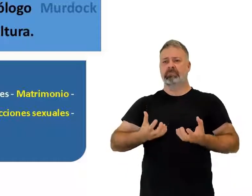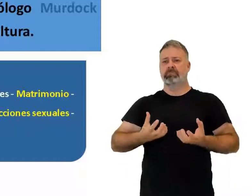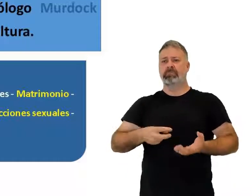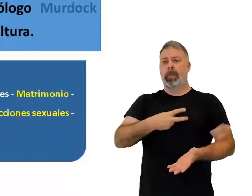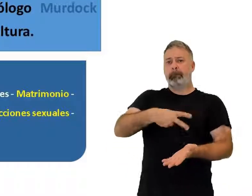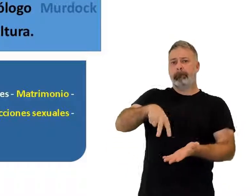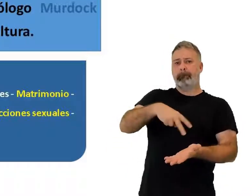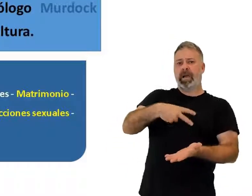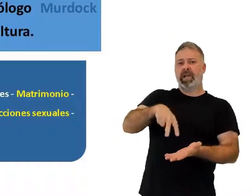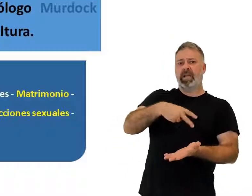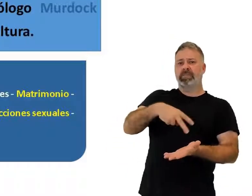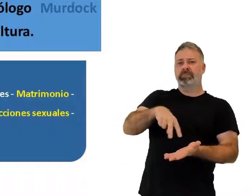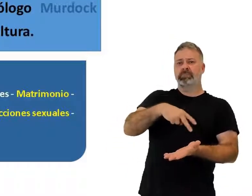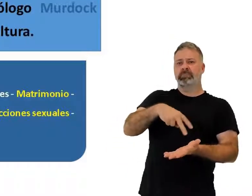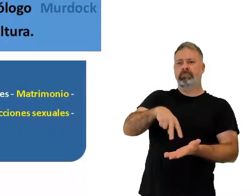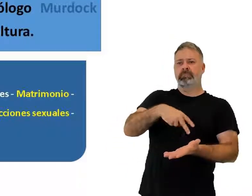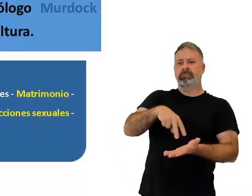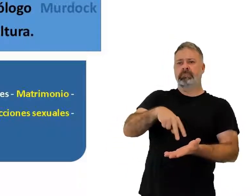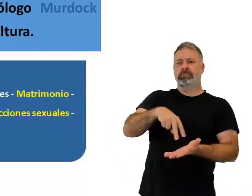baile,